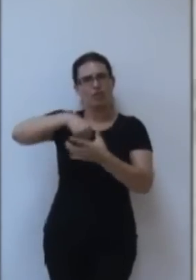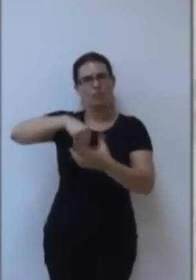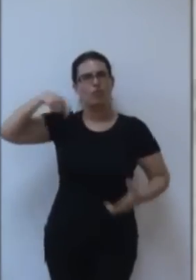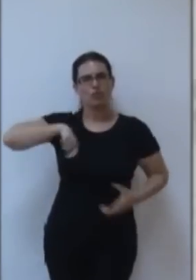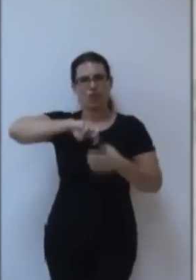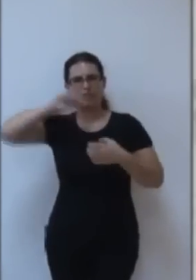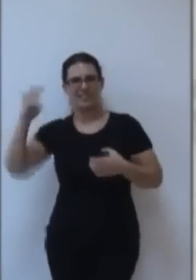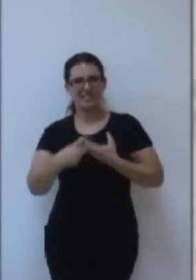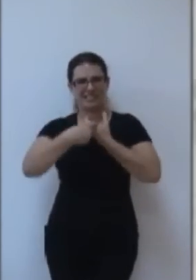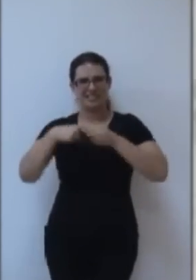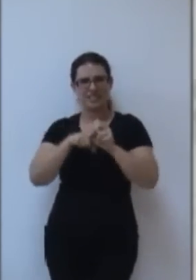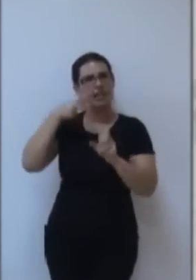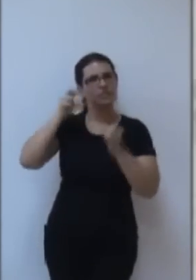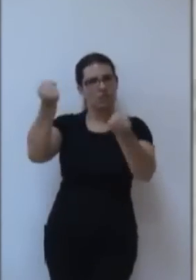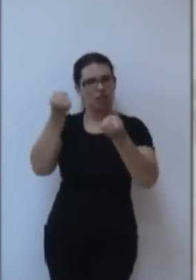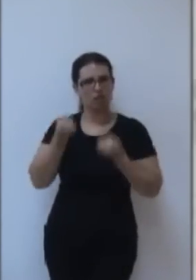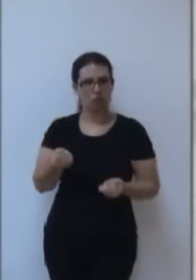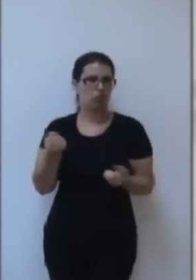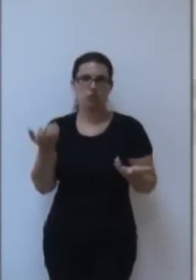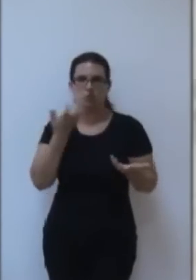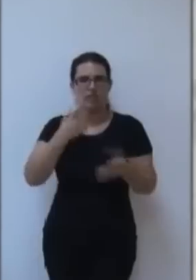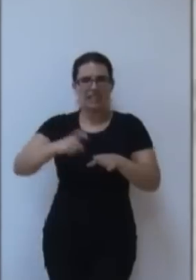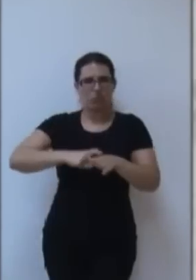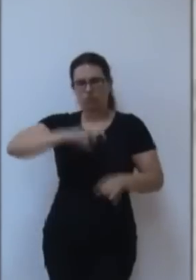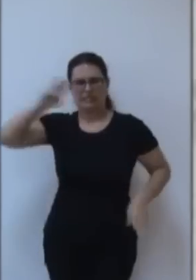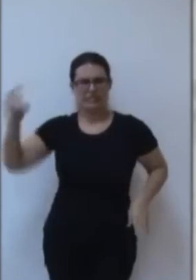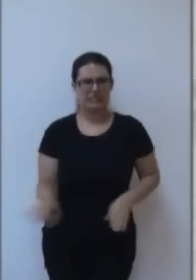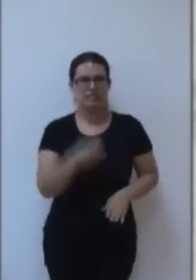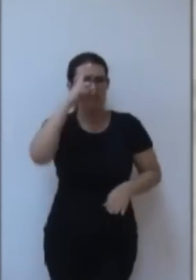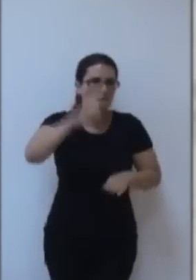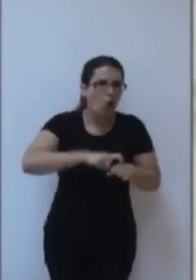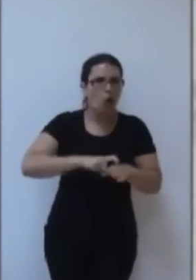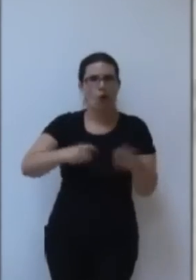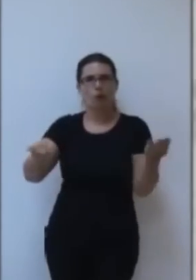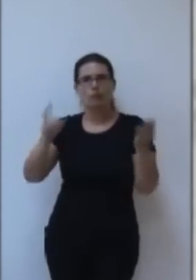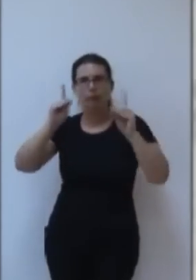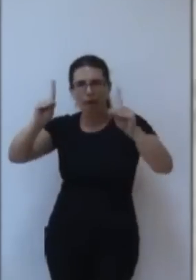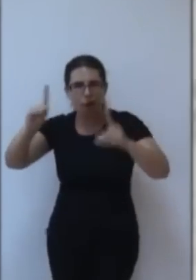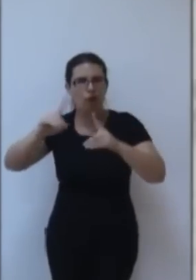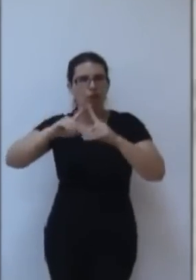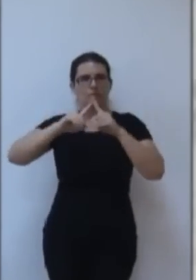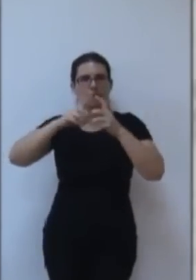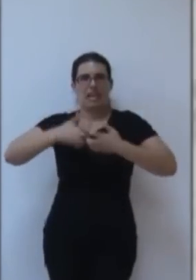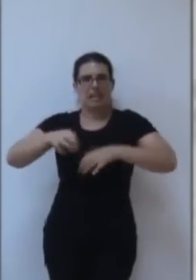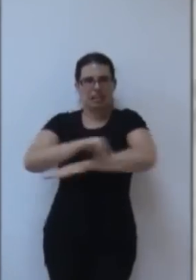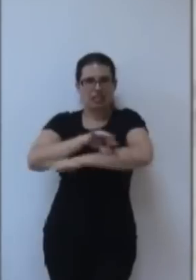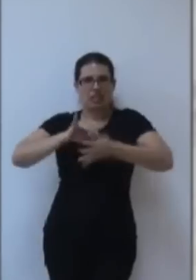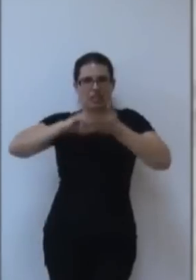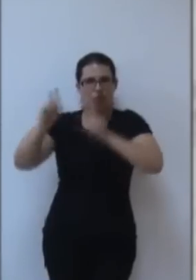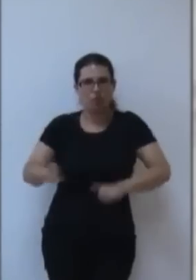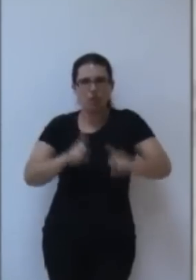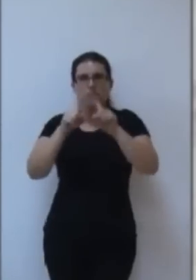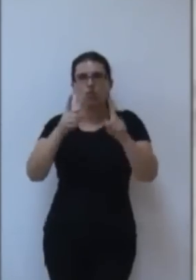multidisciplinar en el que participan expertos pues, de toda índole, y psicólogos, pedagogos, ingenieros informáticos, bellas artes, etcétera,